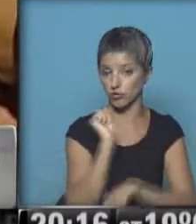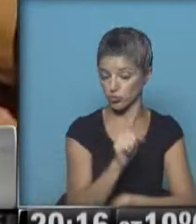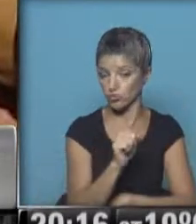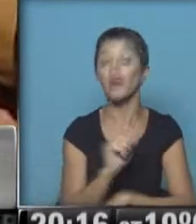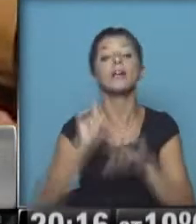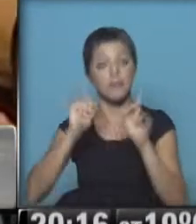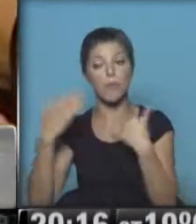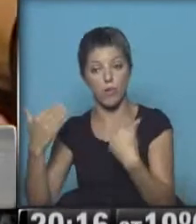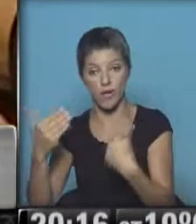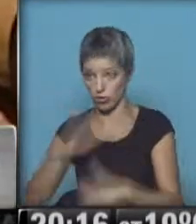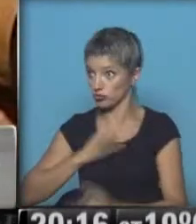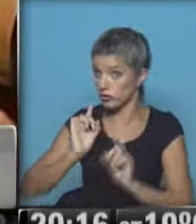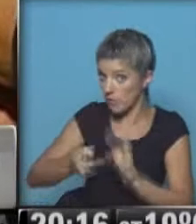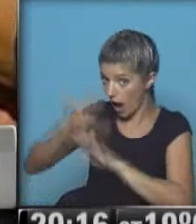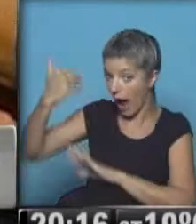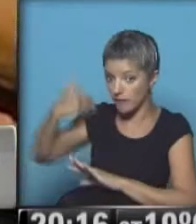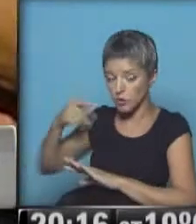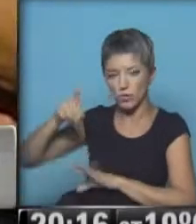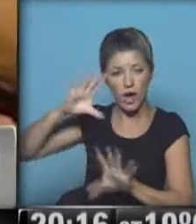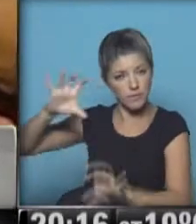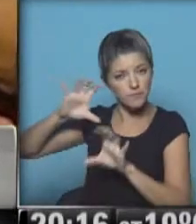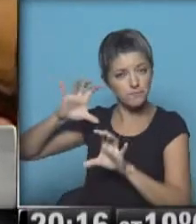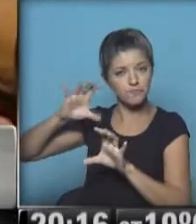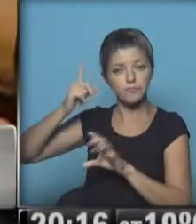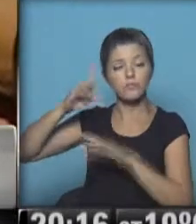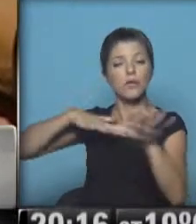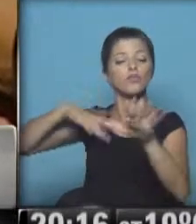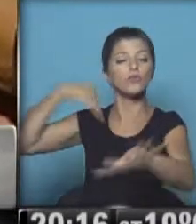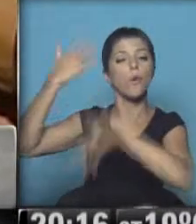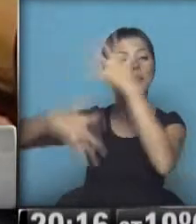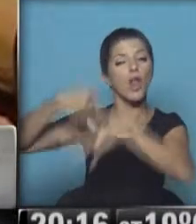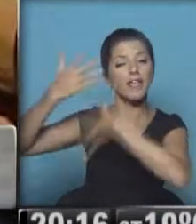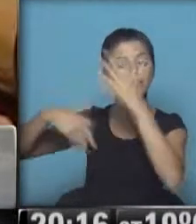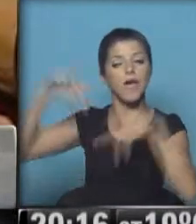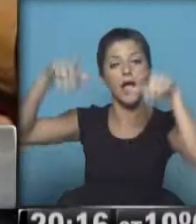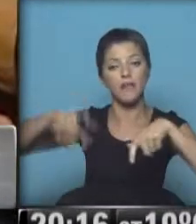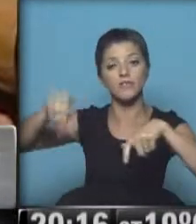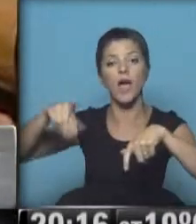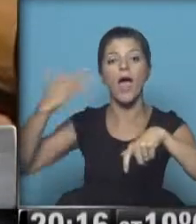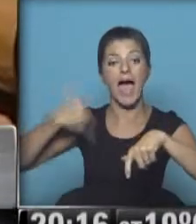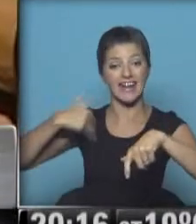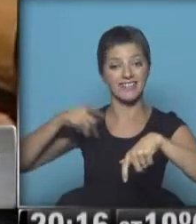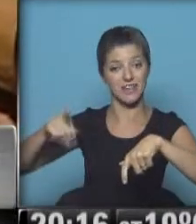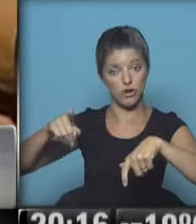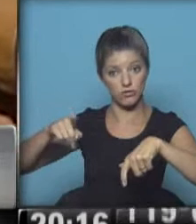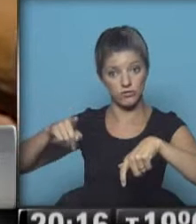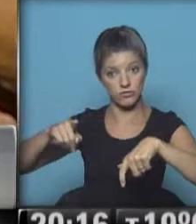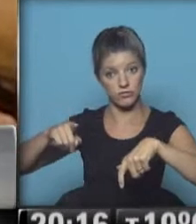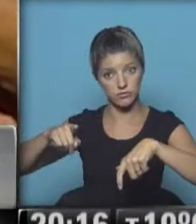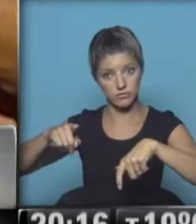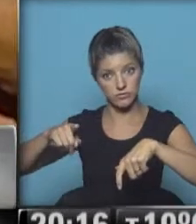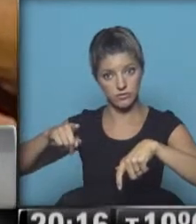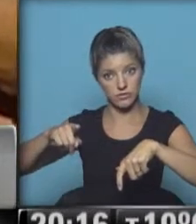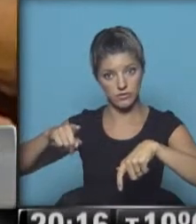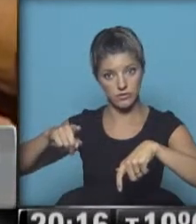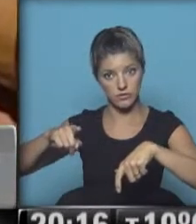pudiera hacer. De hecho, lo hicimos nosotros. Ustedes recordarán un hecho de violencia en la cancha de Argentinos Juniors, donde la DUCAD, que es una